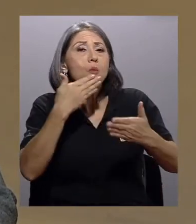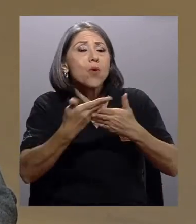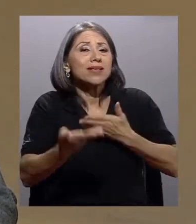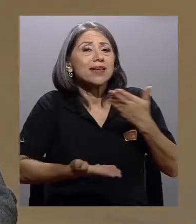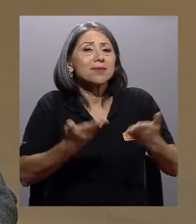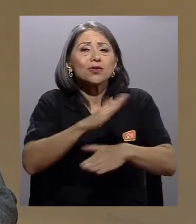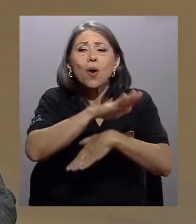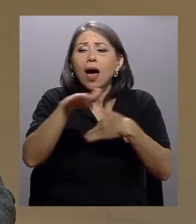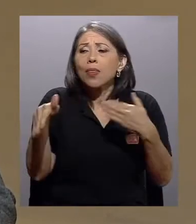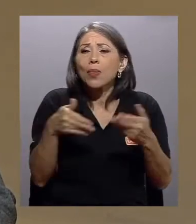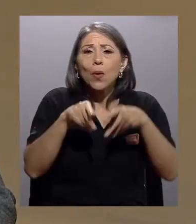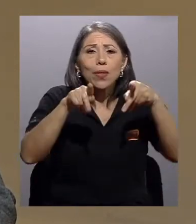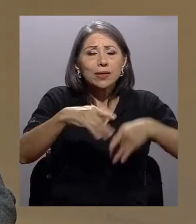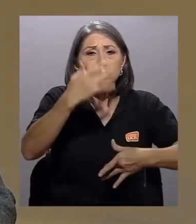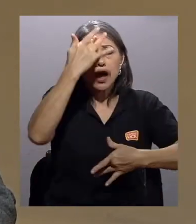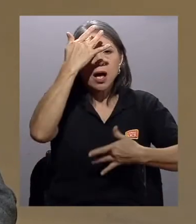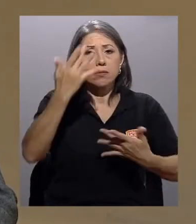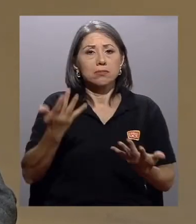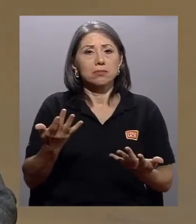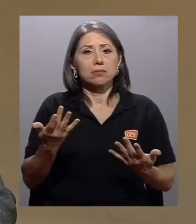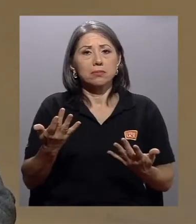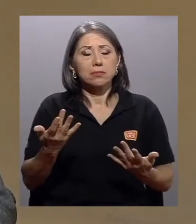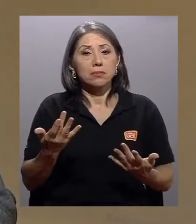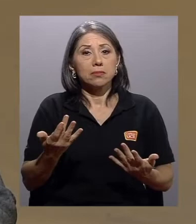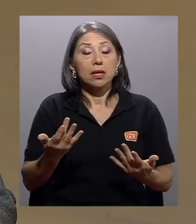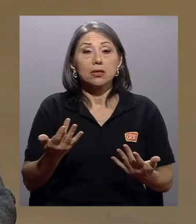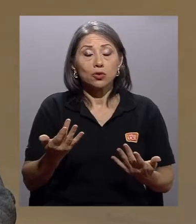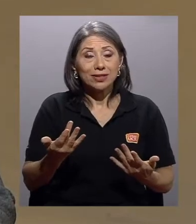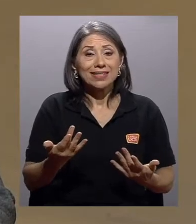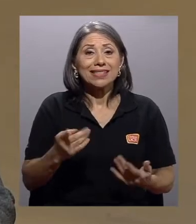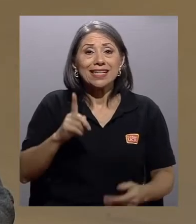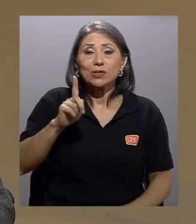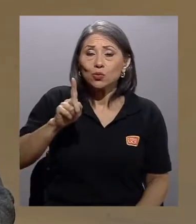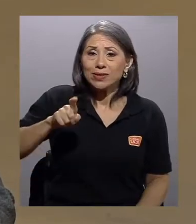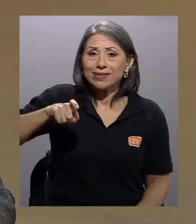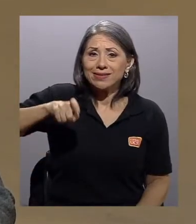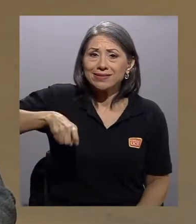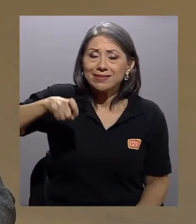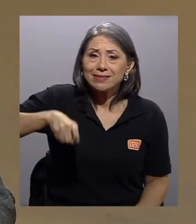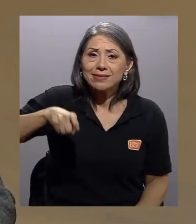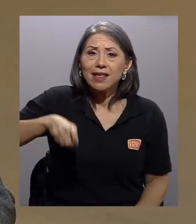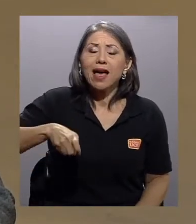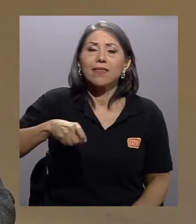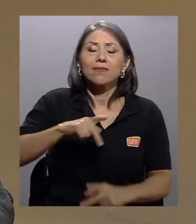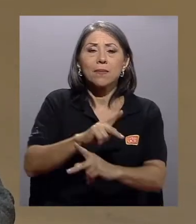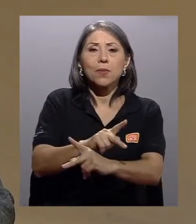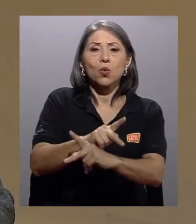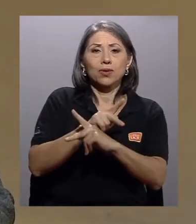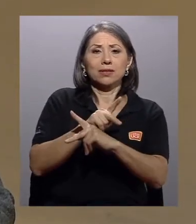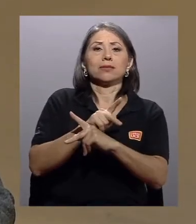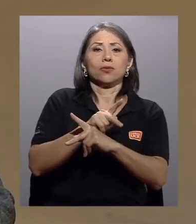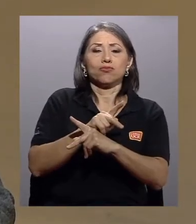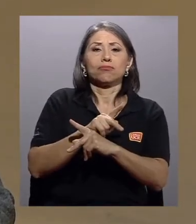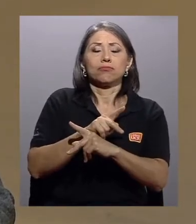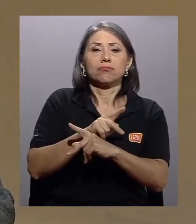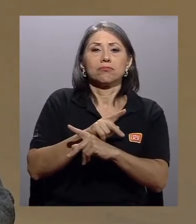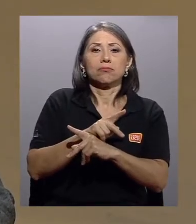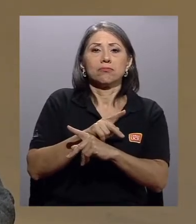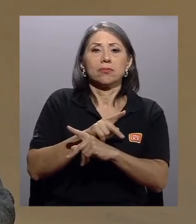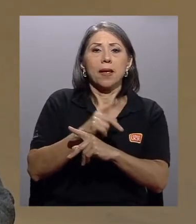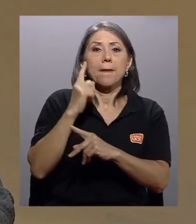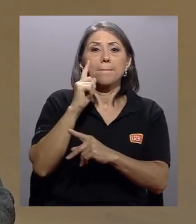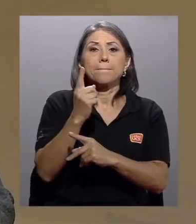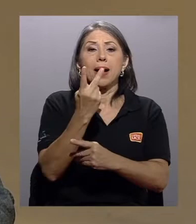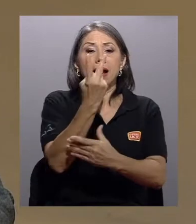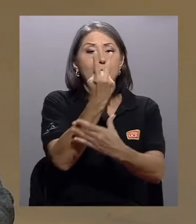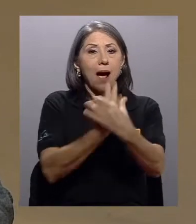buen servicio a todos los pacientes. Entonces, es una necesidad de protección, digamos, por así